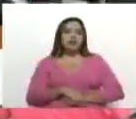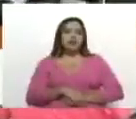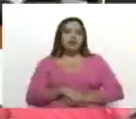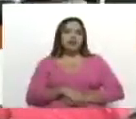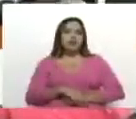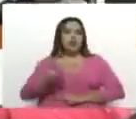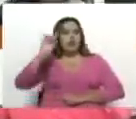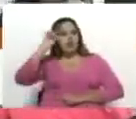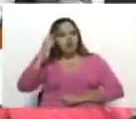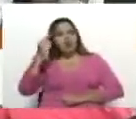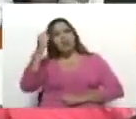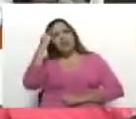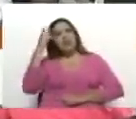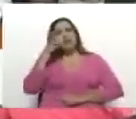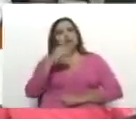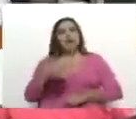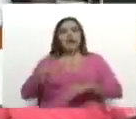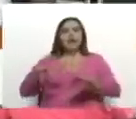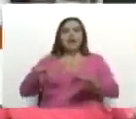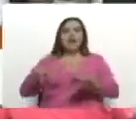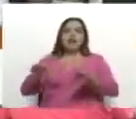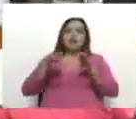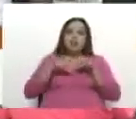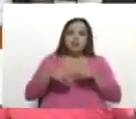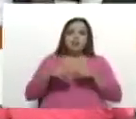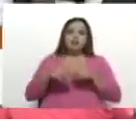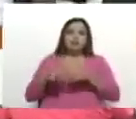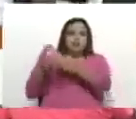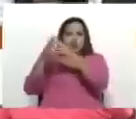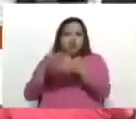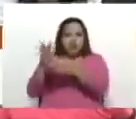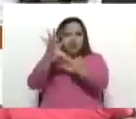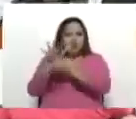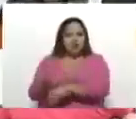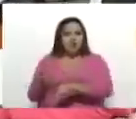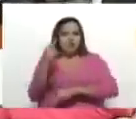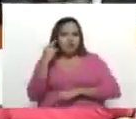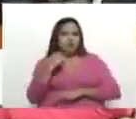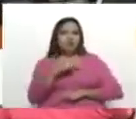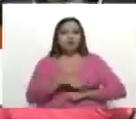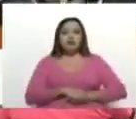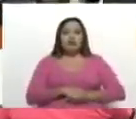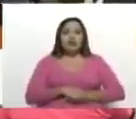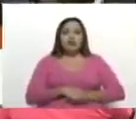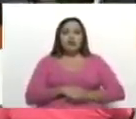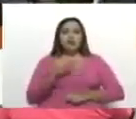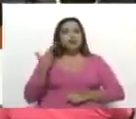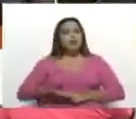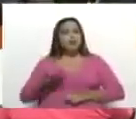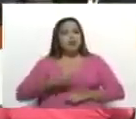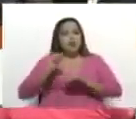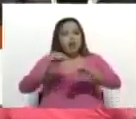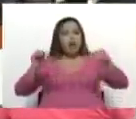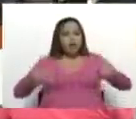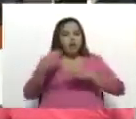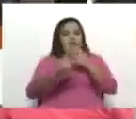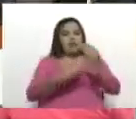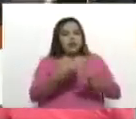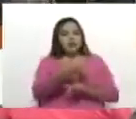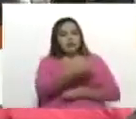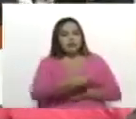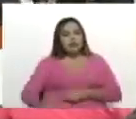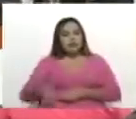del día del antiinpelarismo bolivariano importante el anuncio que acaba de realizar el presidente de la asamblea nacional doctor